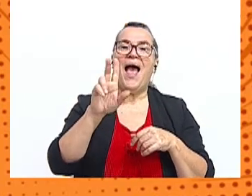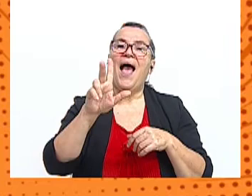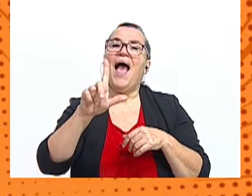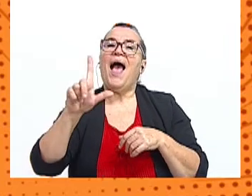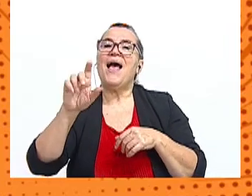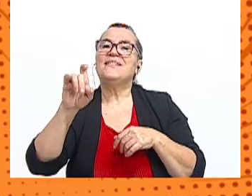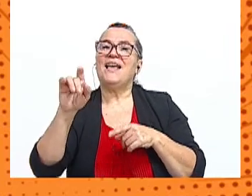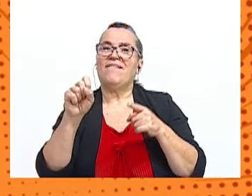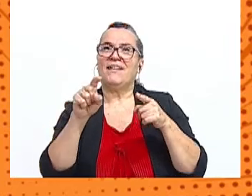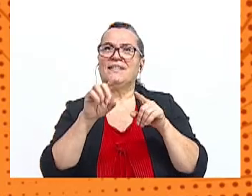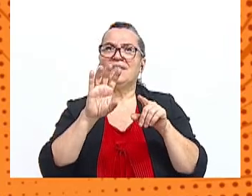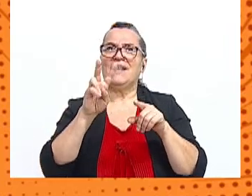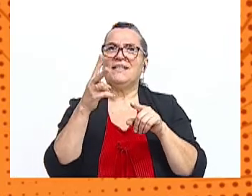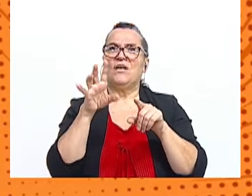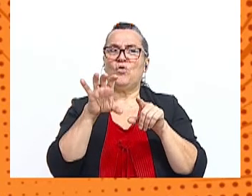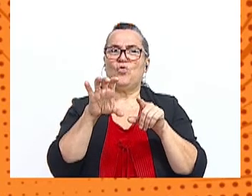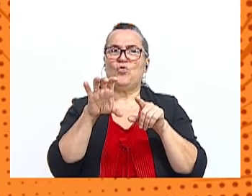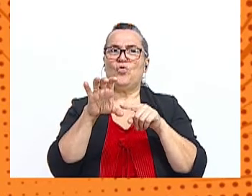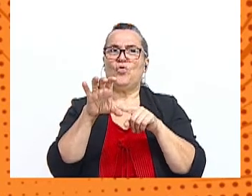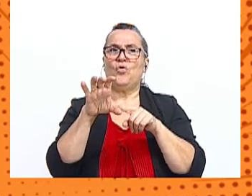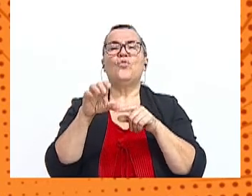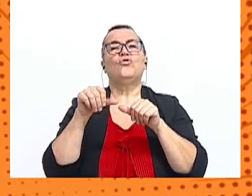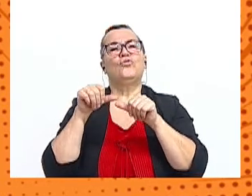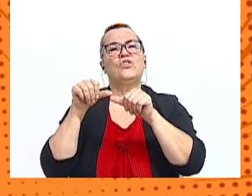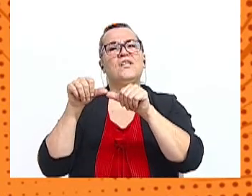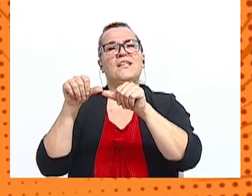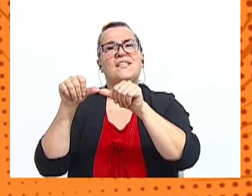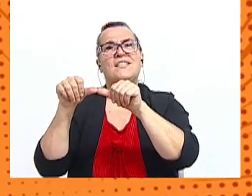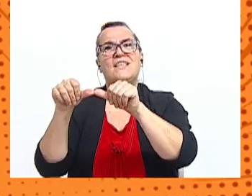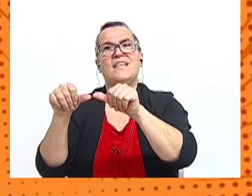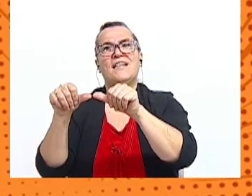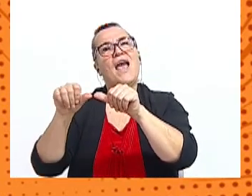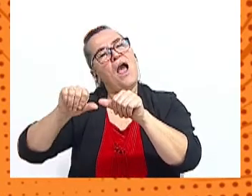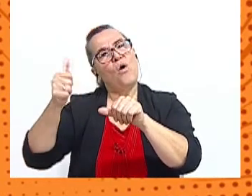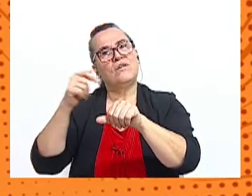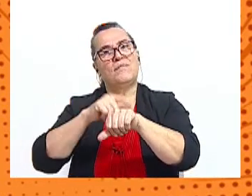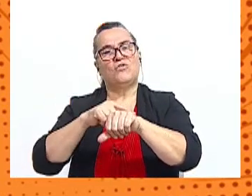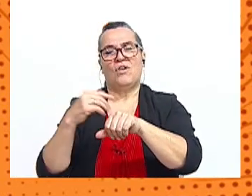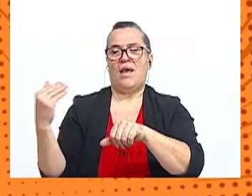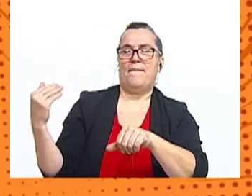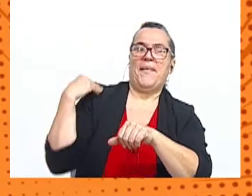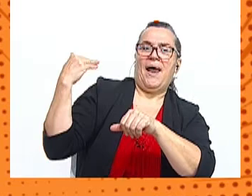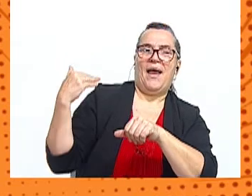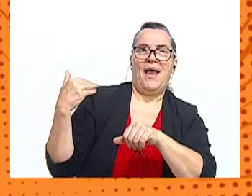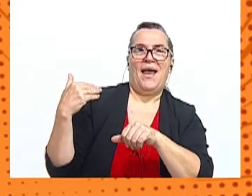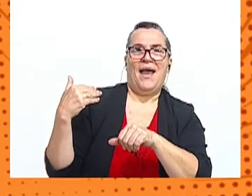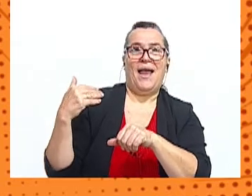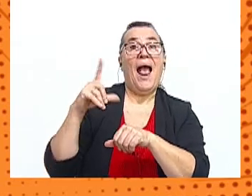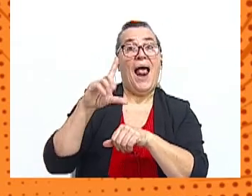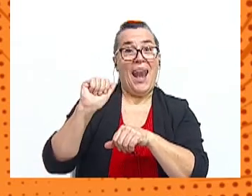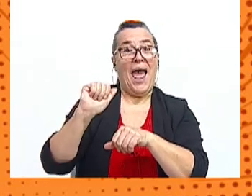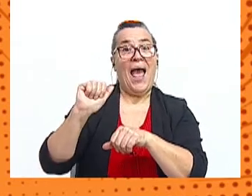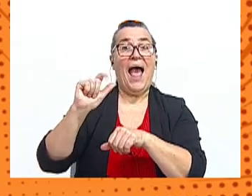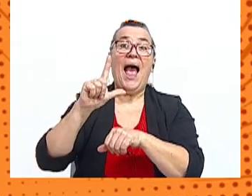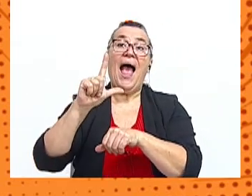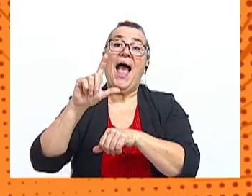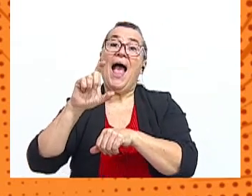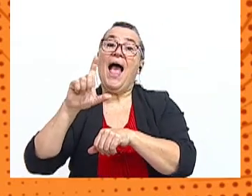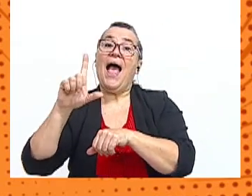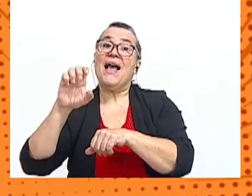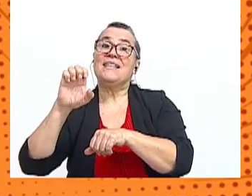En el segundo cuadro el niño sigue su juego y nuevamente vemos ahí en detalle los